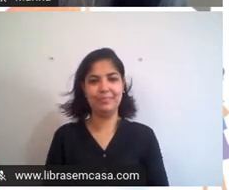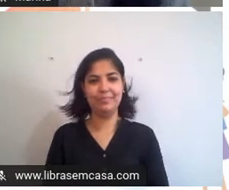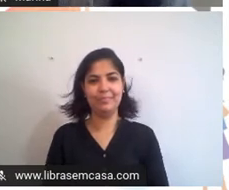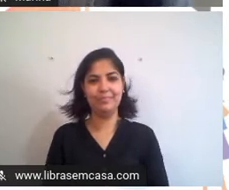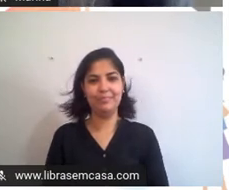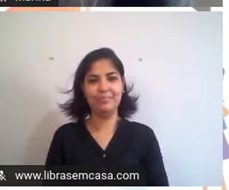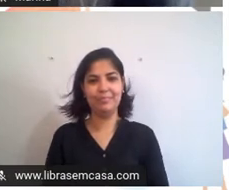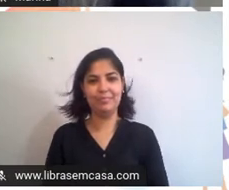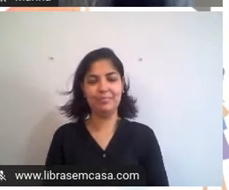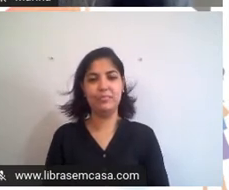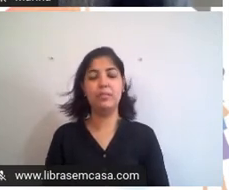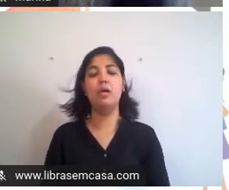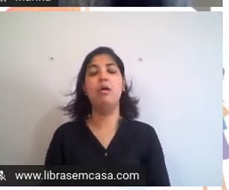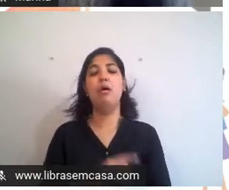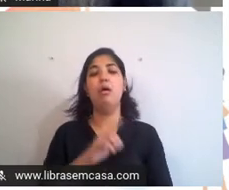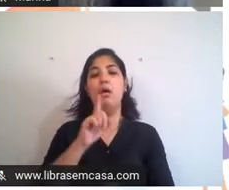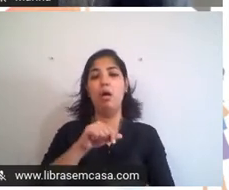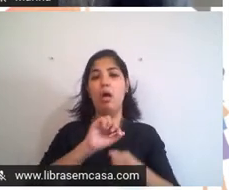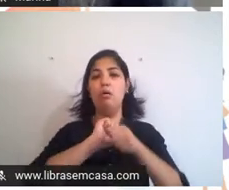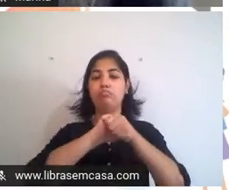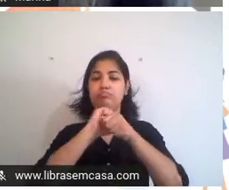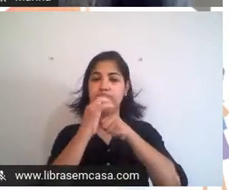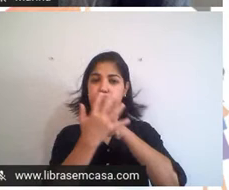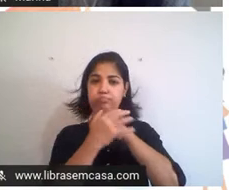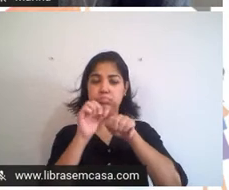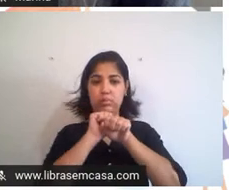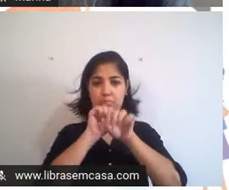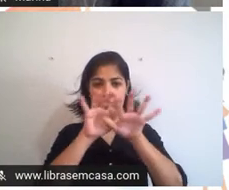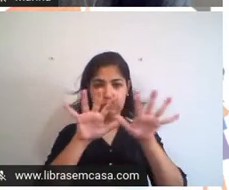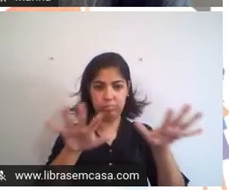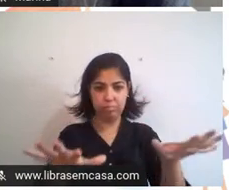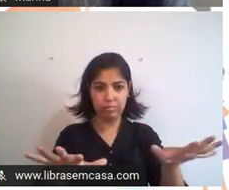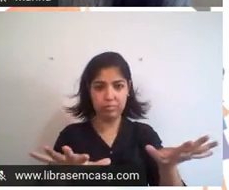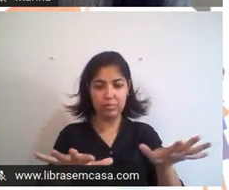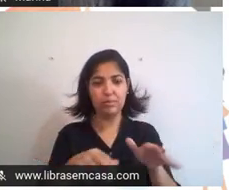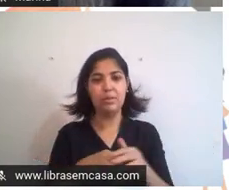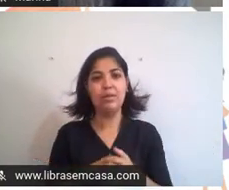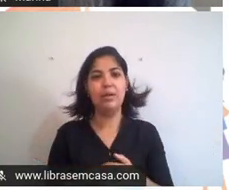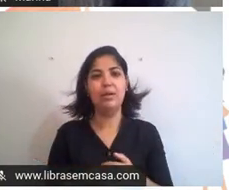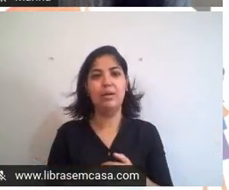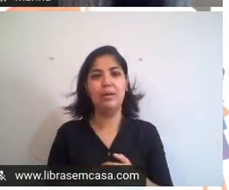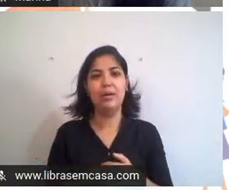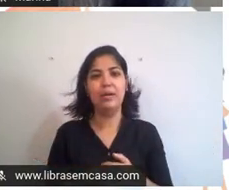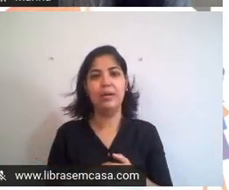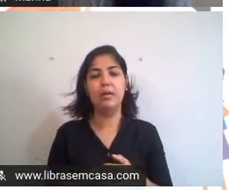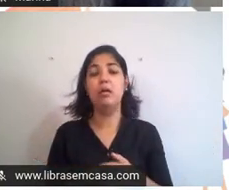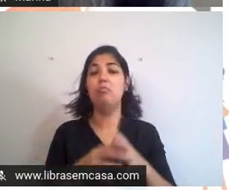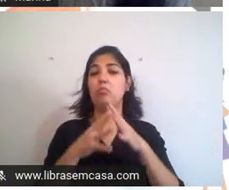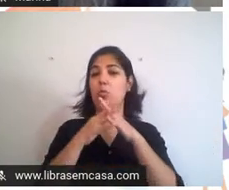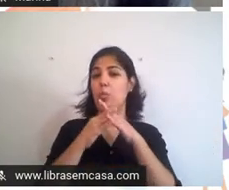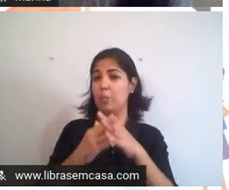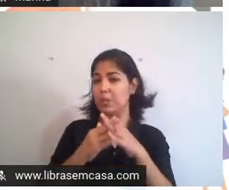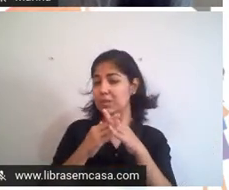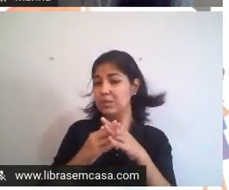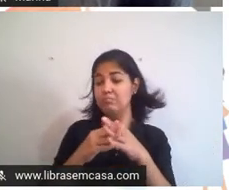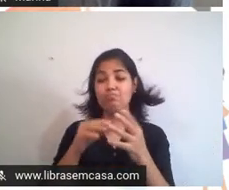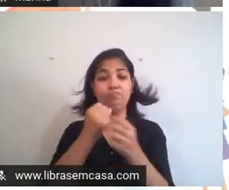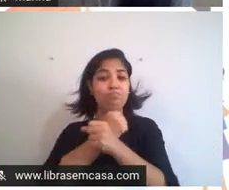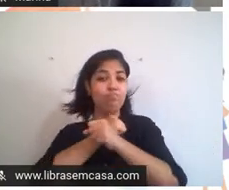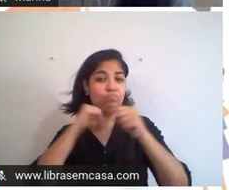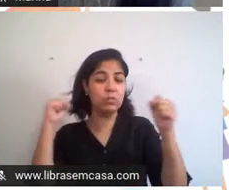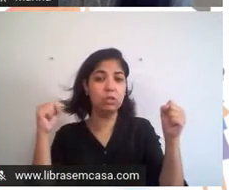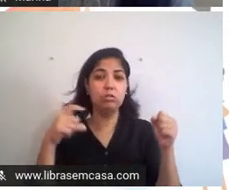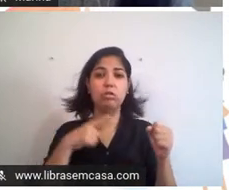La pandemia tuvo varias aristas, mostró una complejidad muy grande, la complejidad que tiene